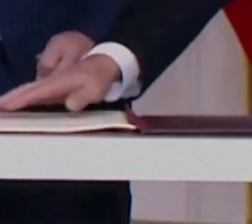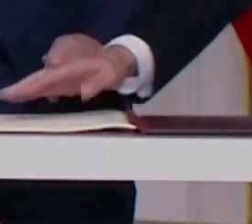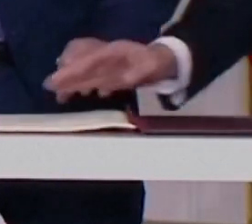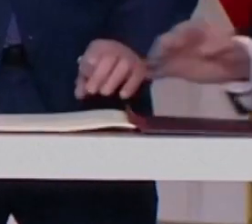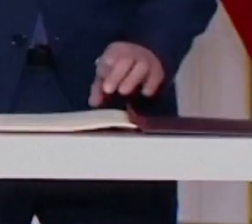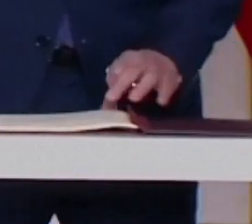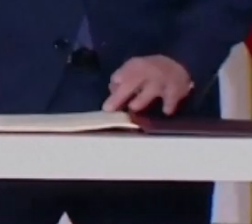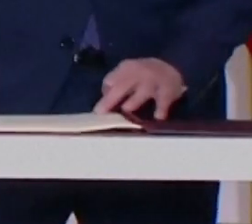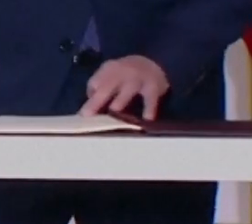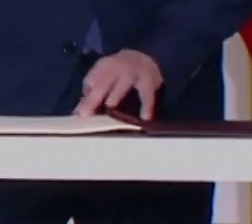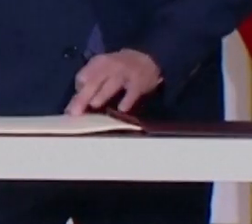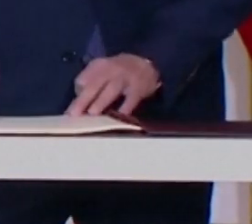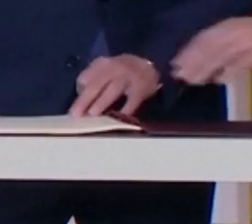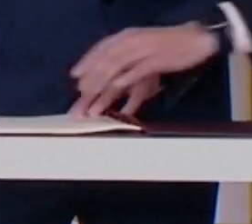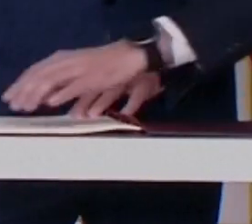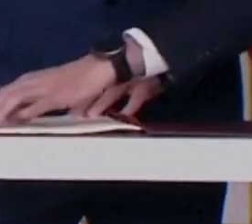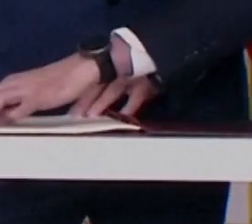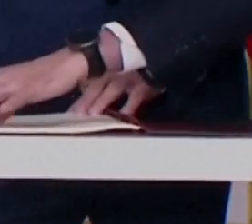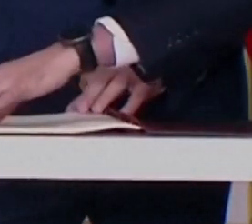edro s